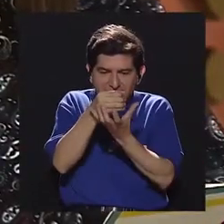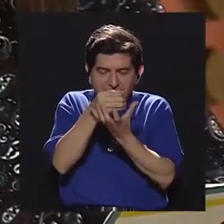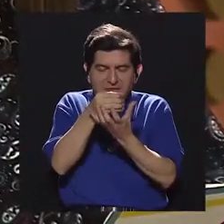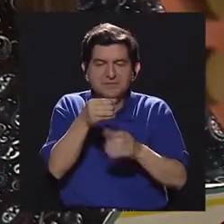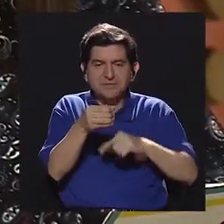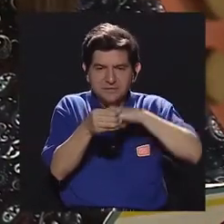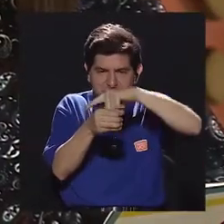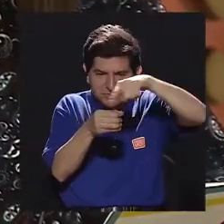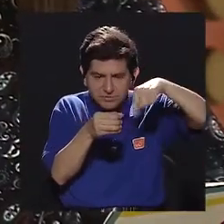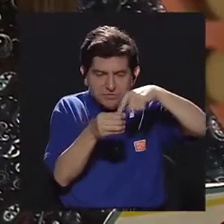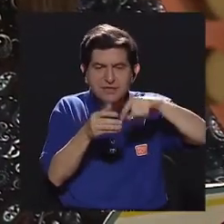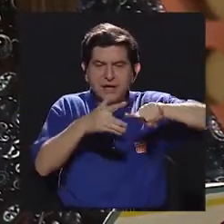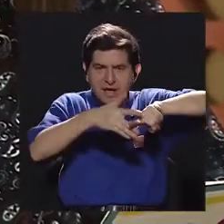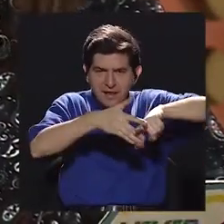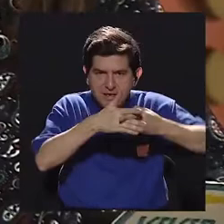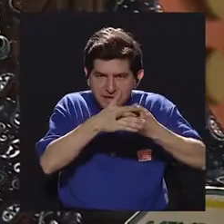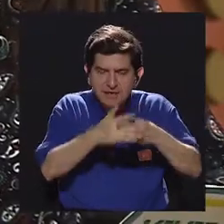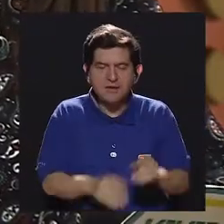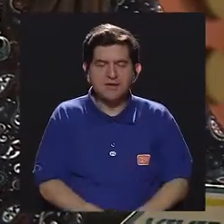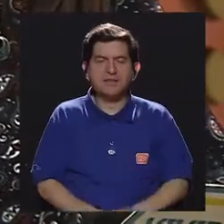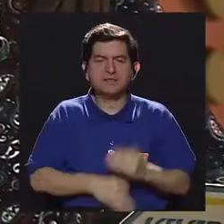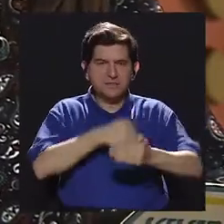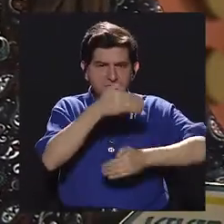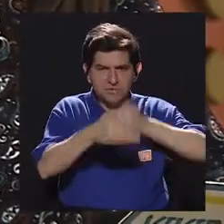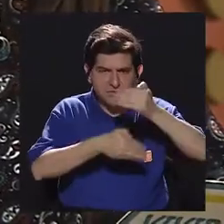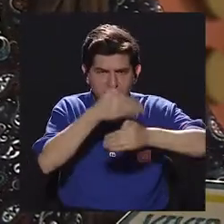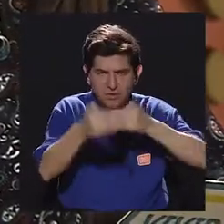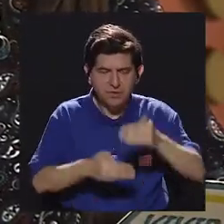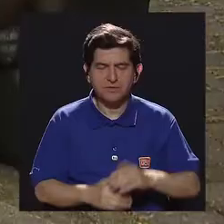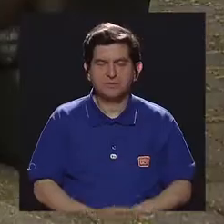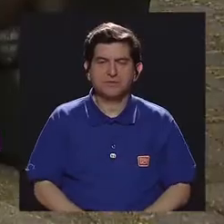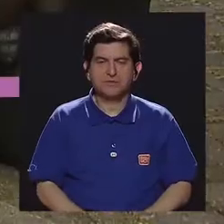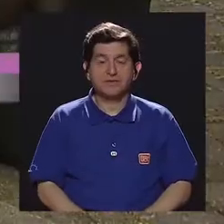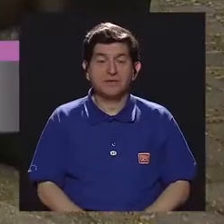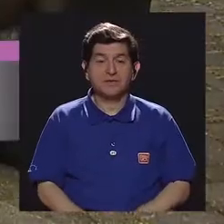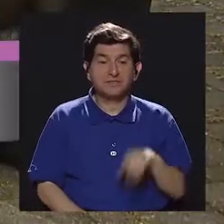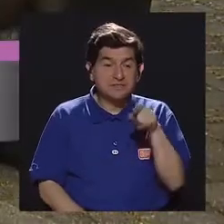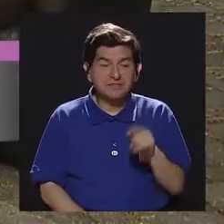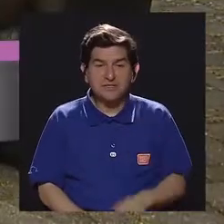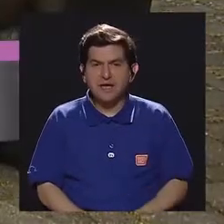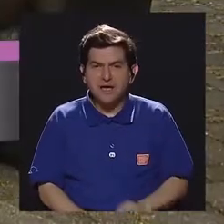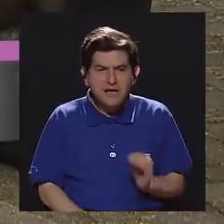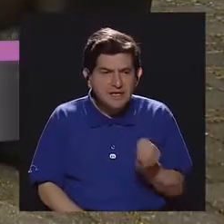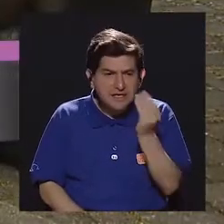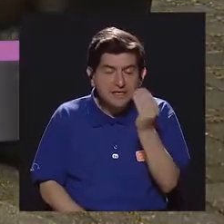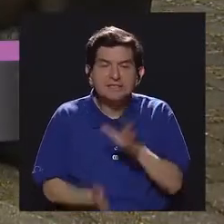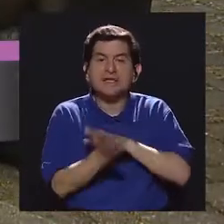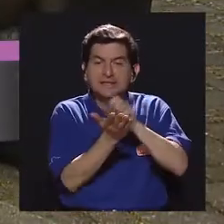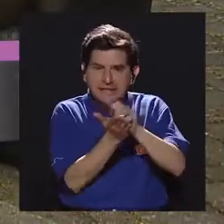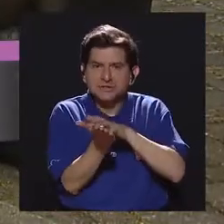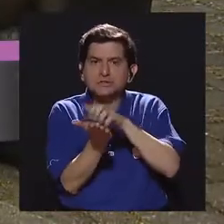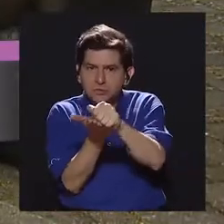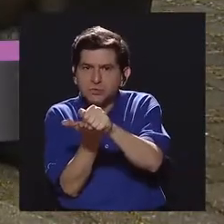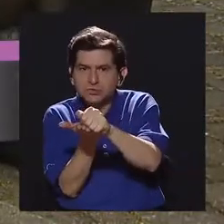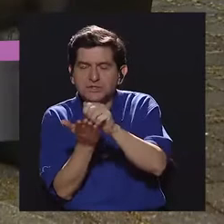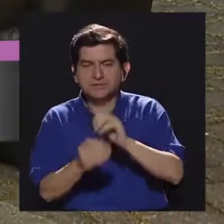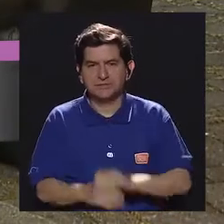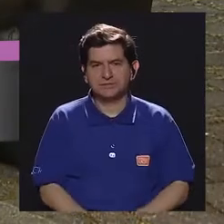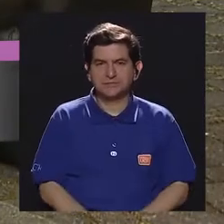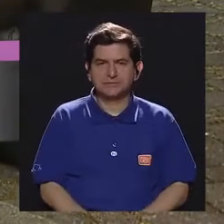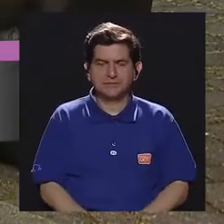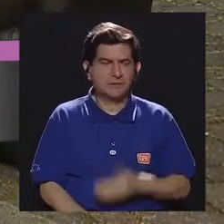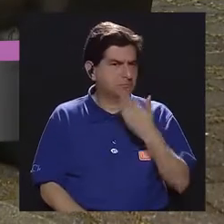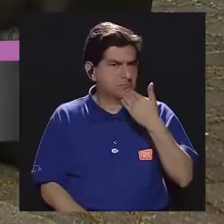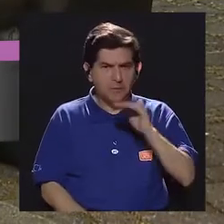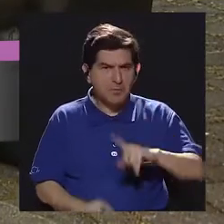el diente en los inicios, cuando apenas está calcificando, que si crece es destructivo, ¿okay?